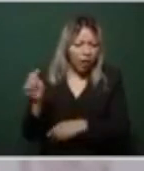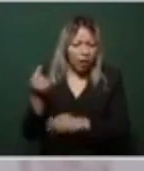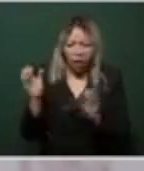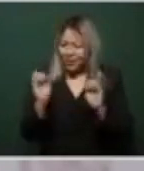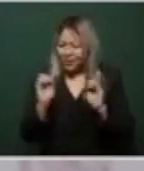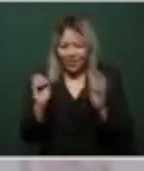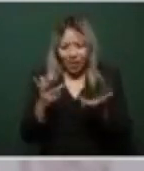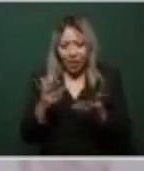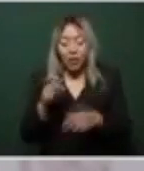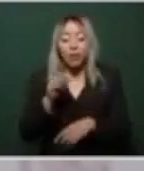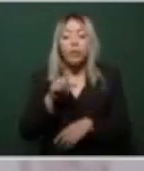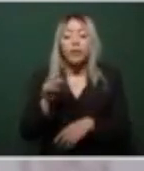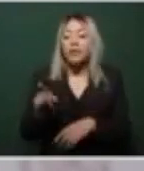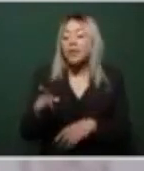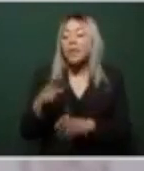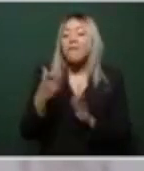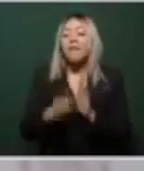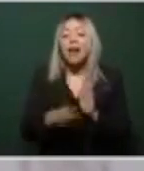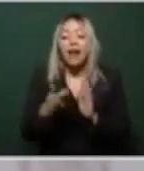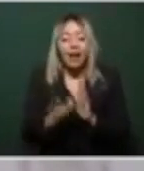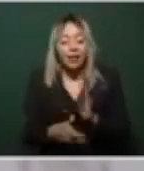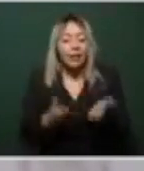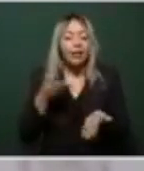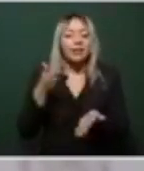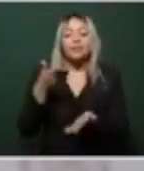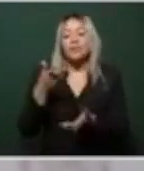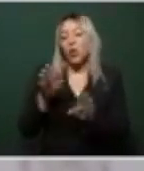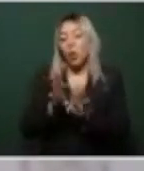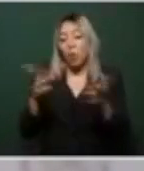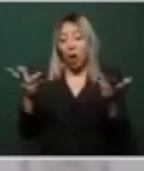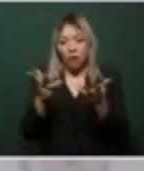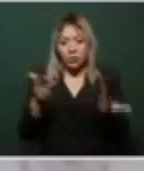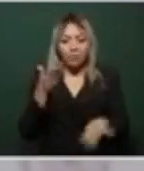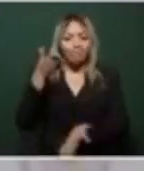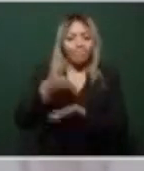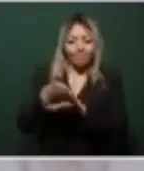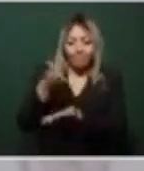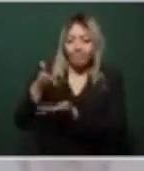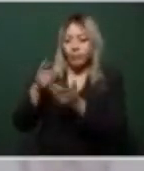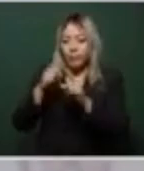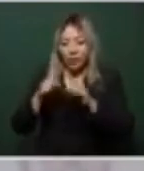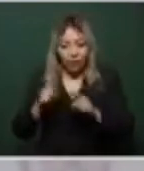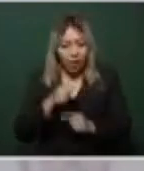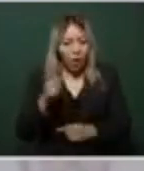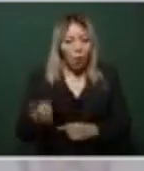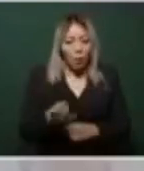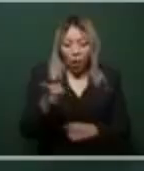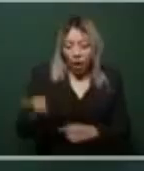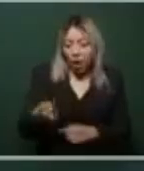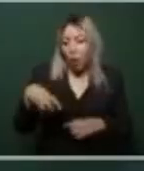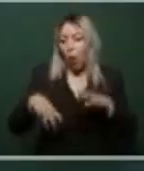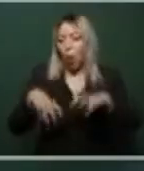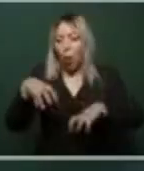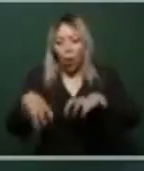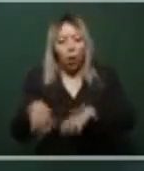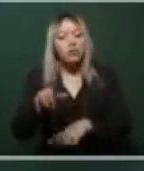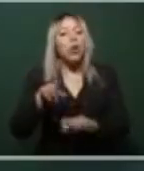que se va a las comunidades, se va a los pueblos, a las colonias, están los jóvenes y hay que